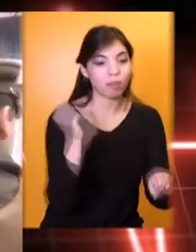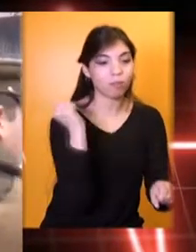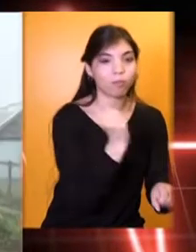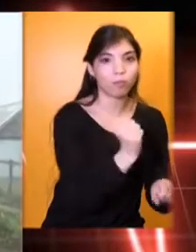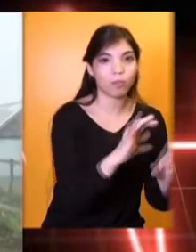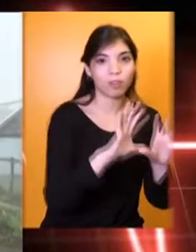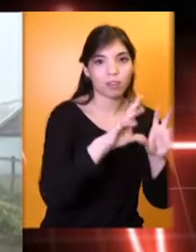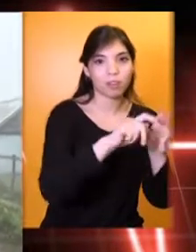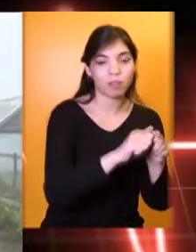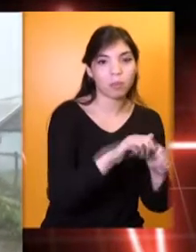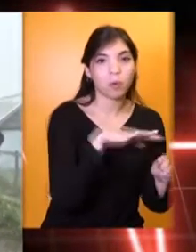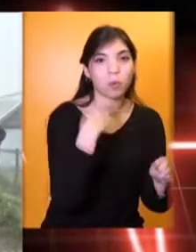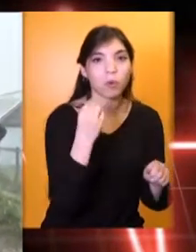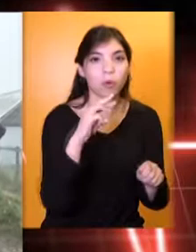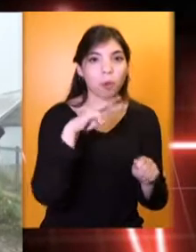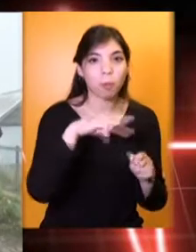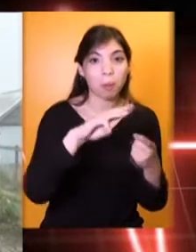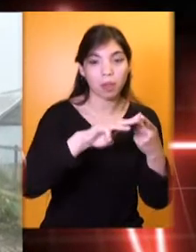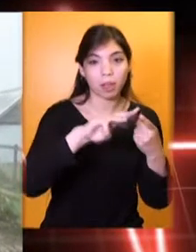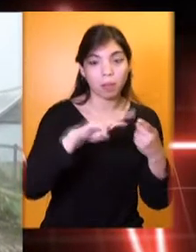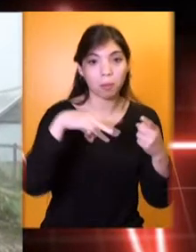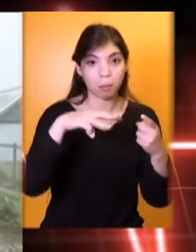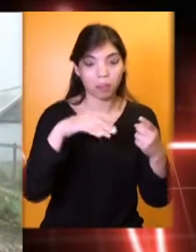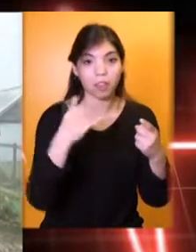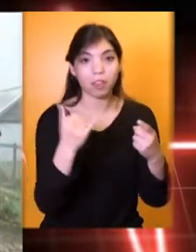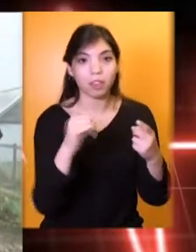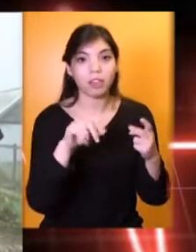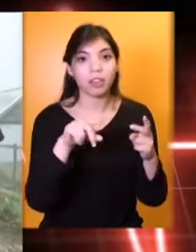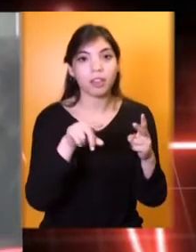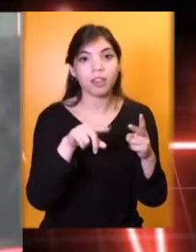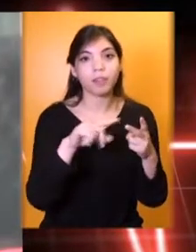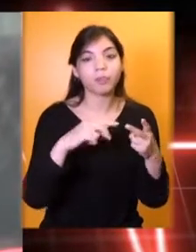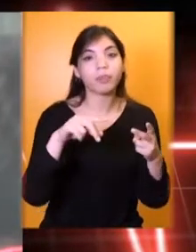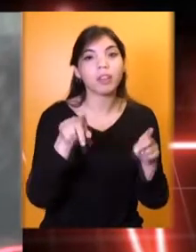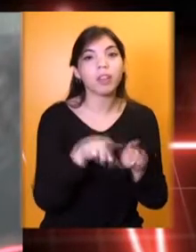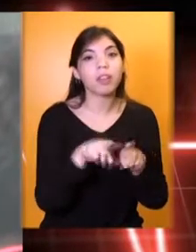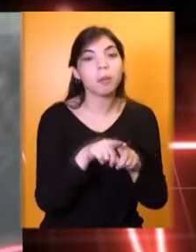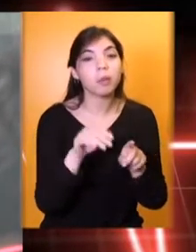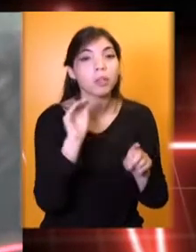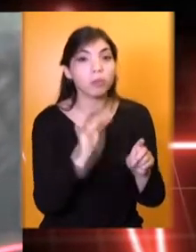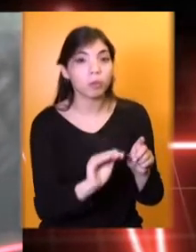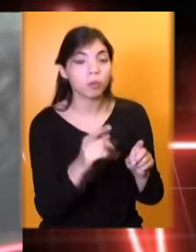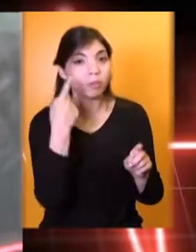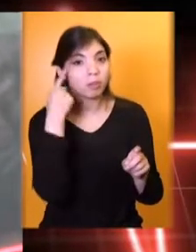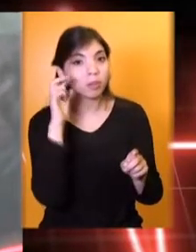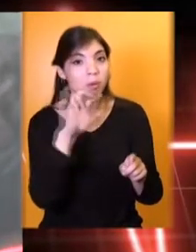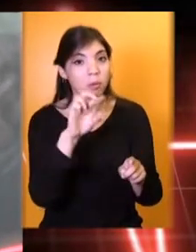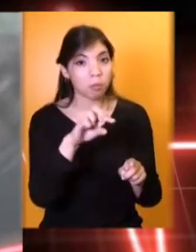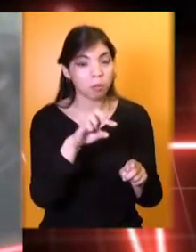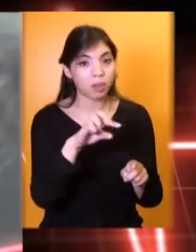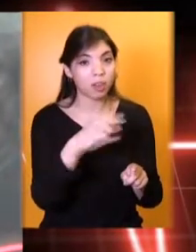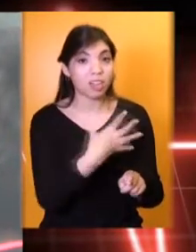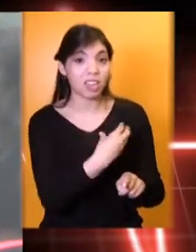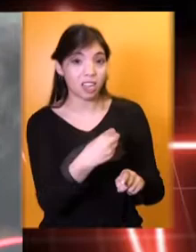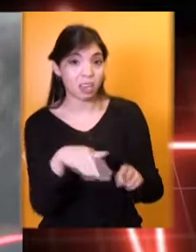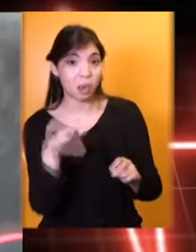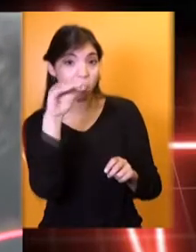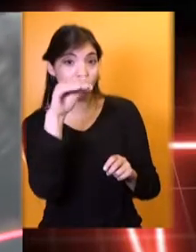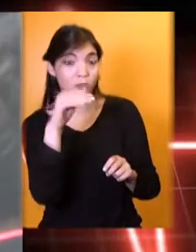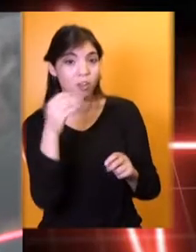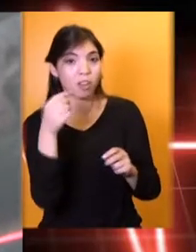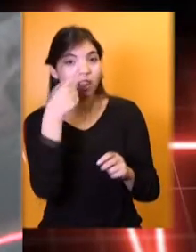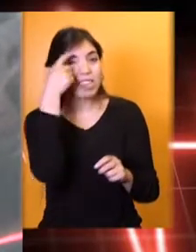procediendo a atacar con un cuchillo a la familia, causando la muerte de la madre y hermana menor de la ex conviviente. El padre de la mujer y